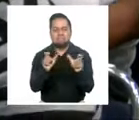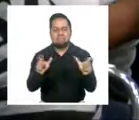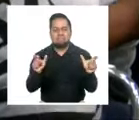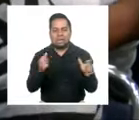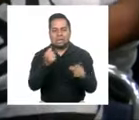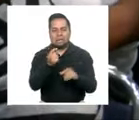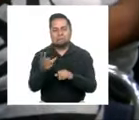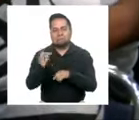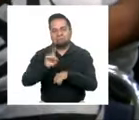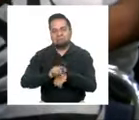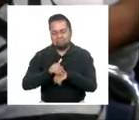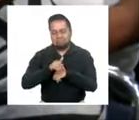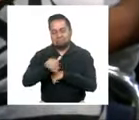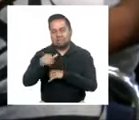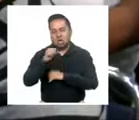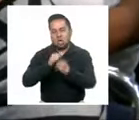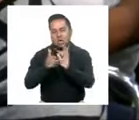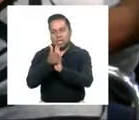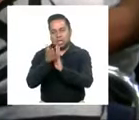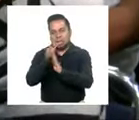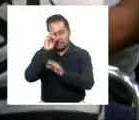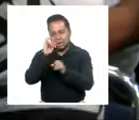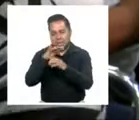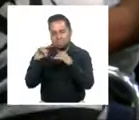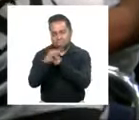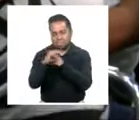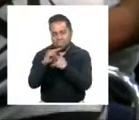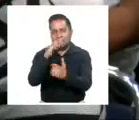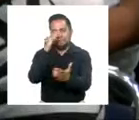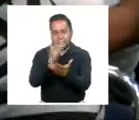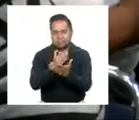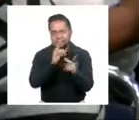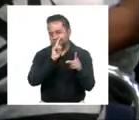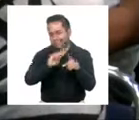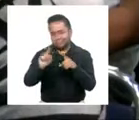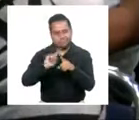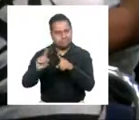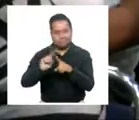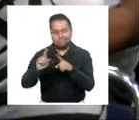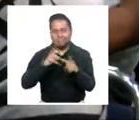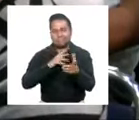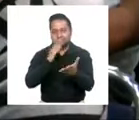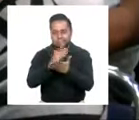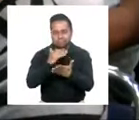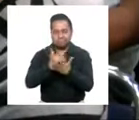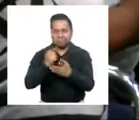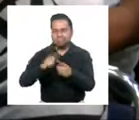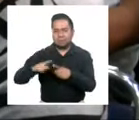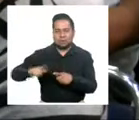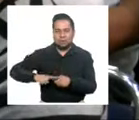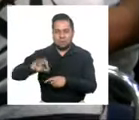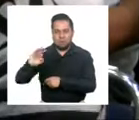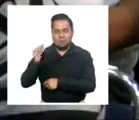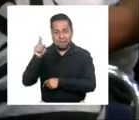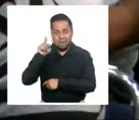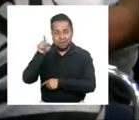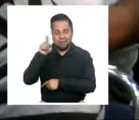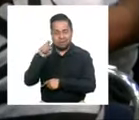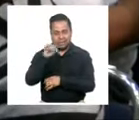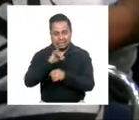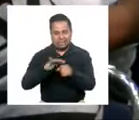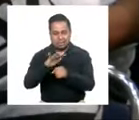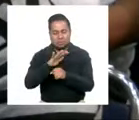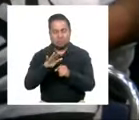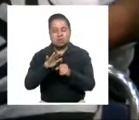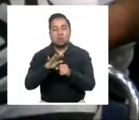días las obras del Interoceánico y otras más que efectúa el gobierno federal allá. ¿Cómo